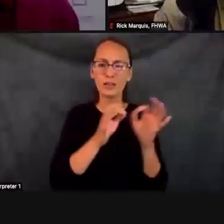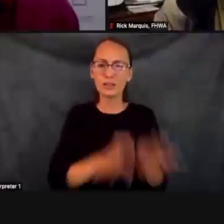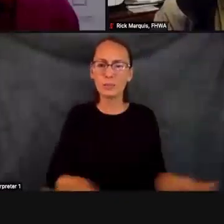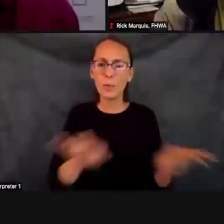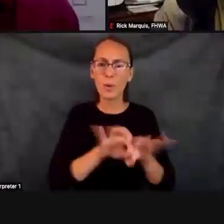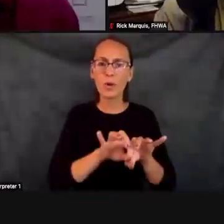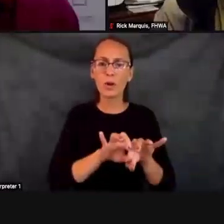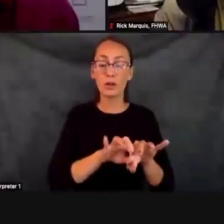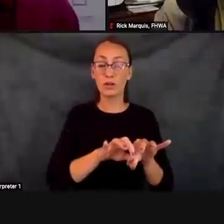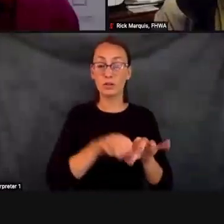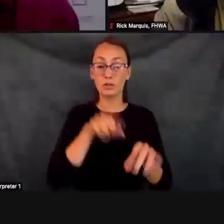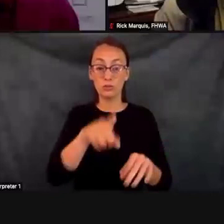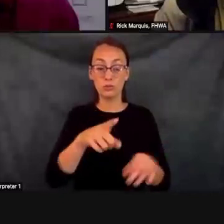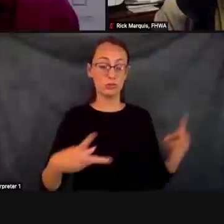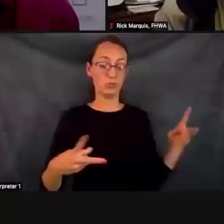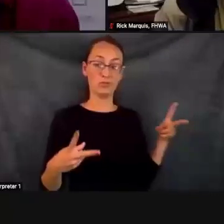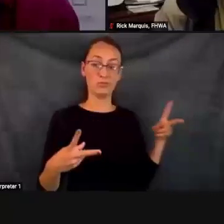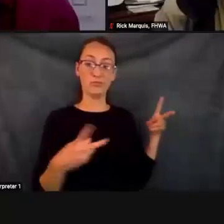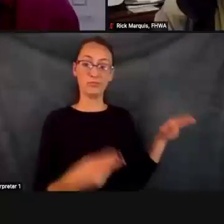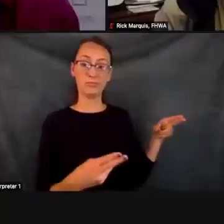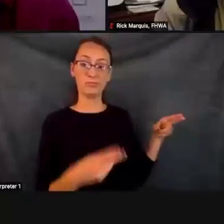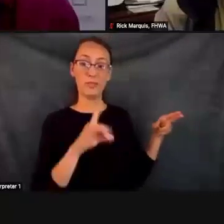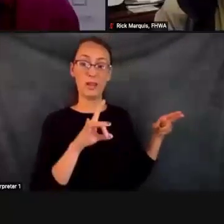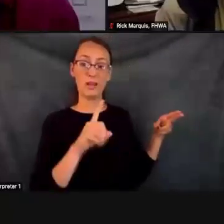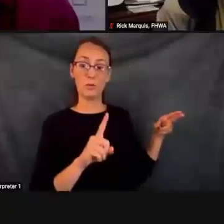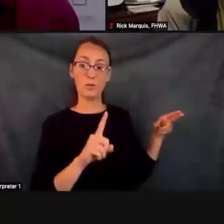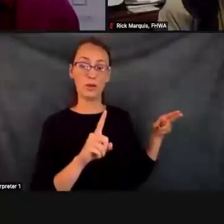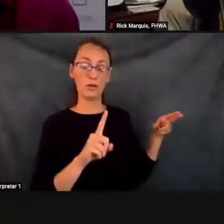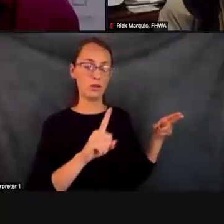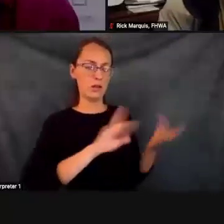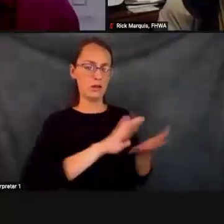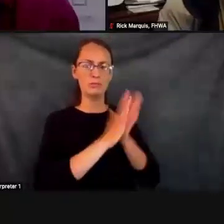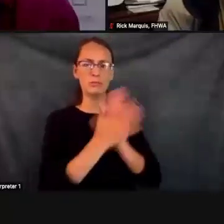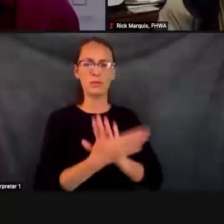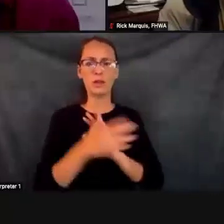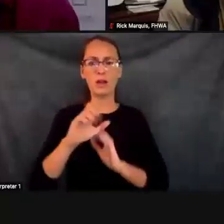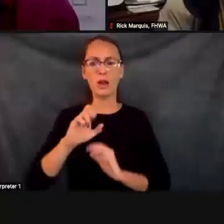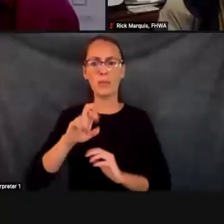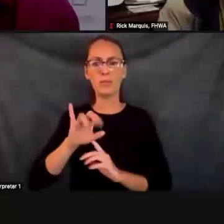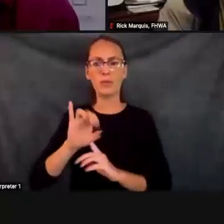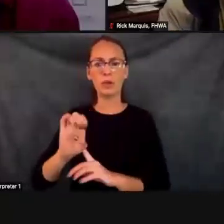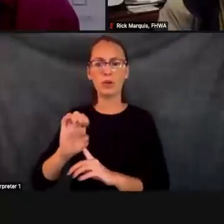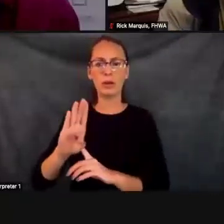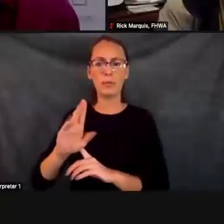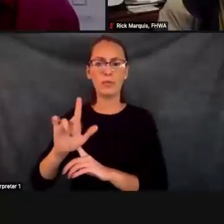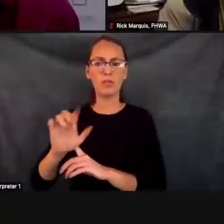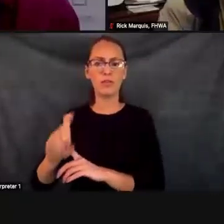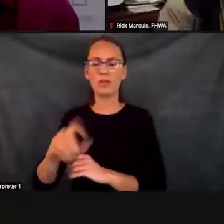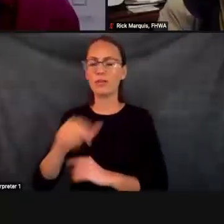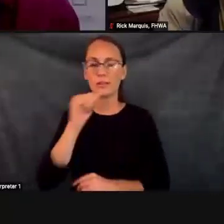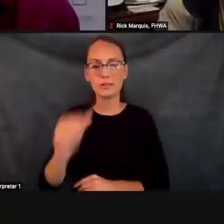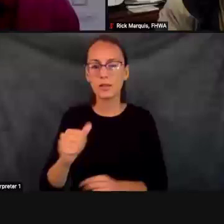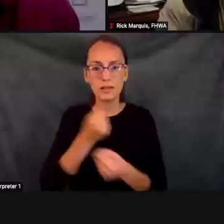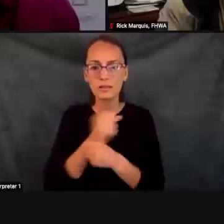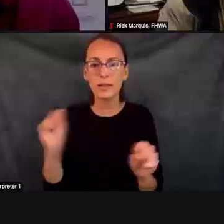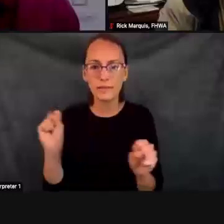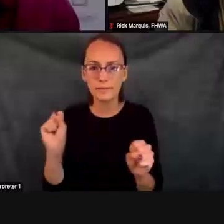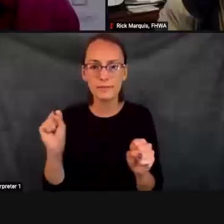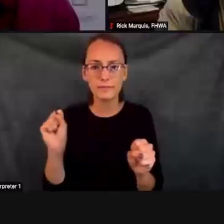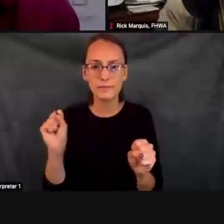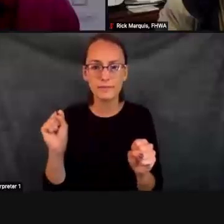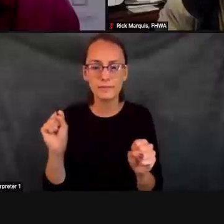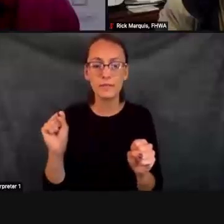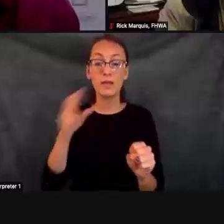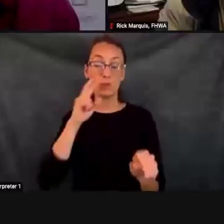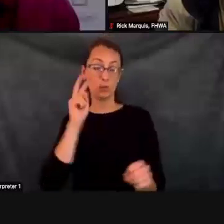ese acceso y ahora va a tomar el 81 y transformarlo en un Erie Boulevard. No es